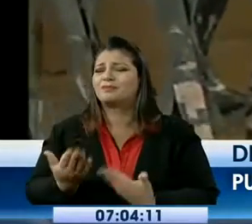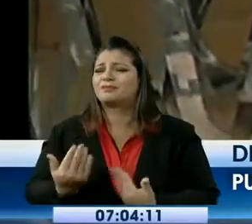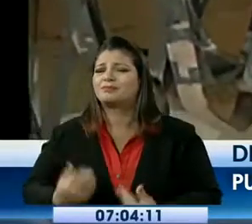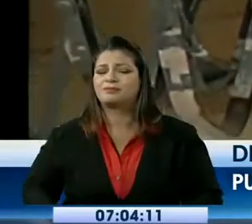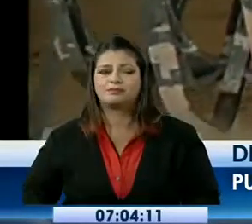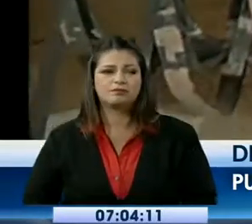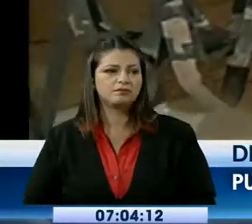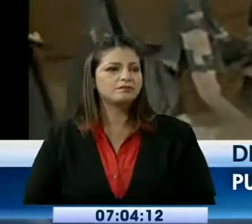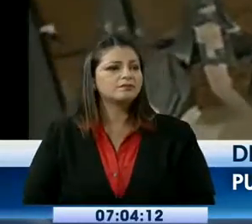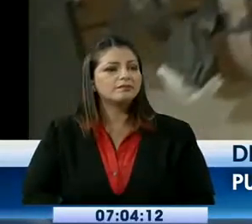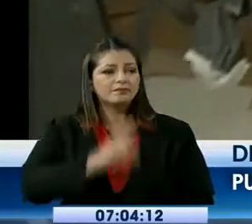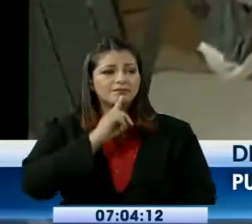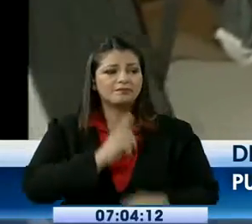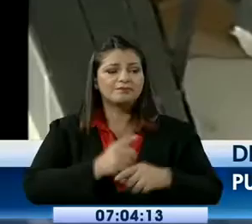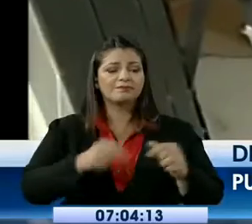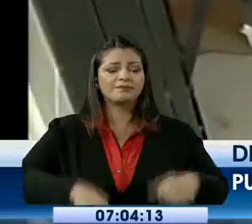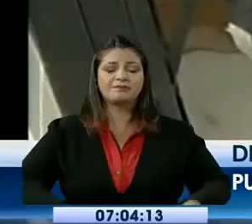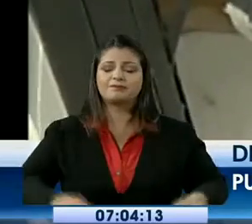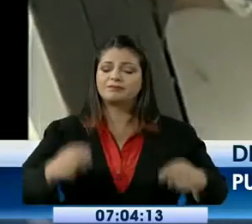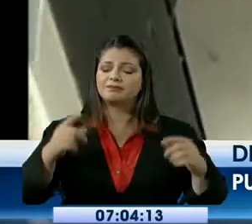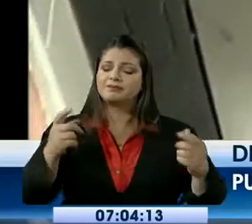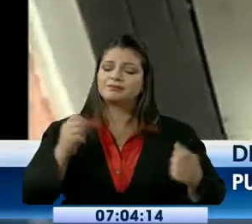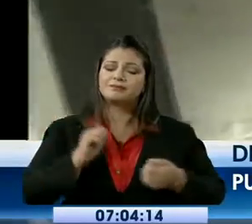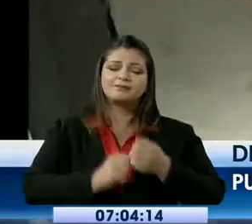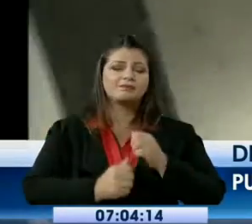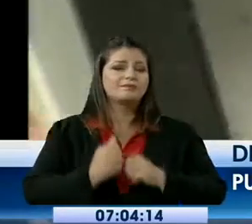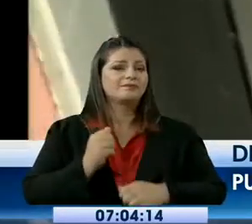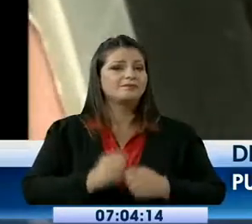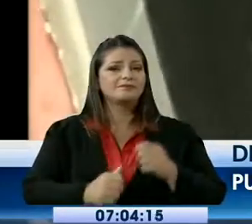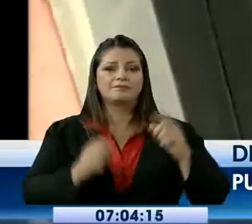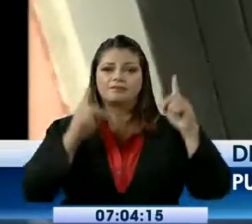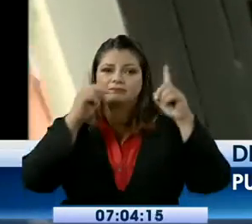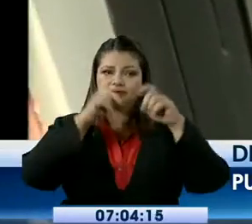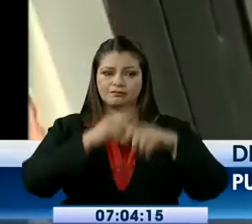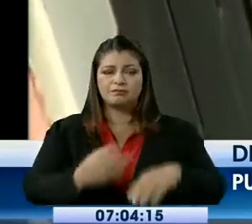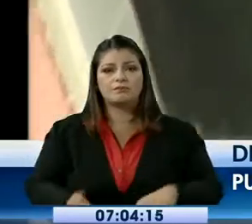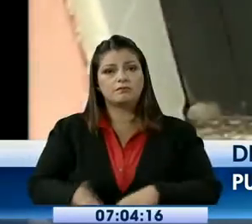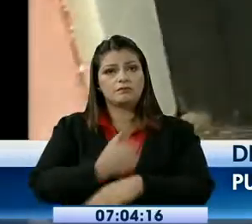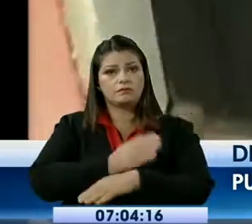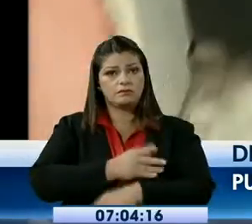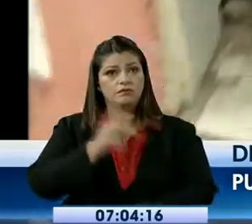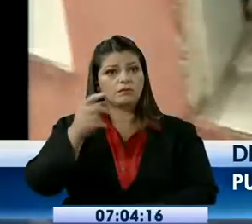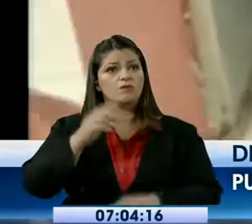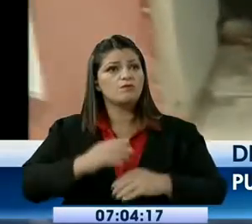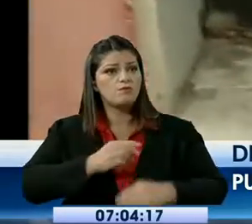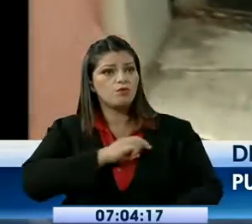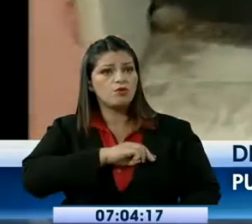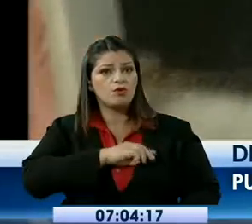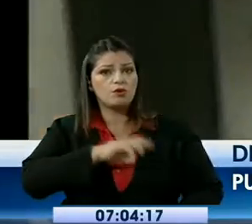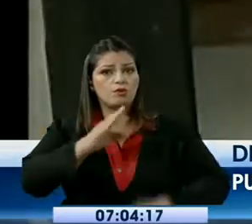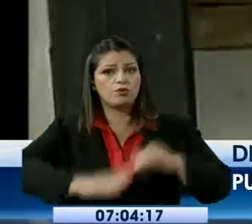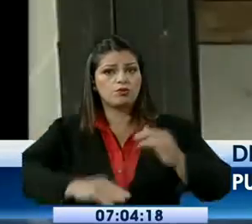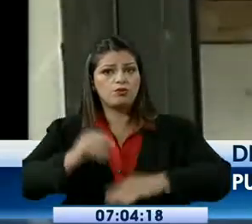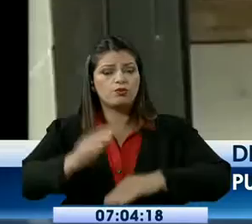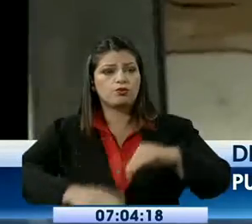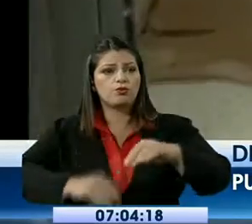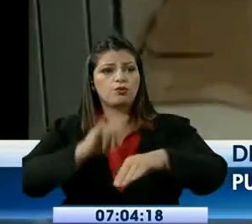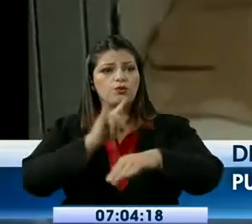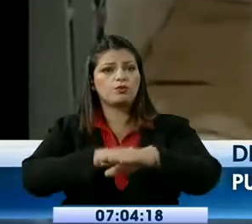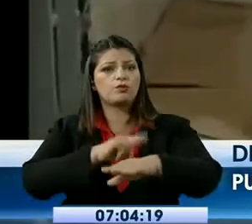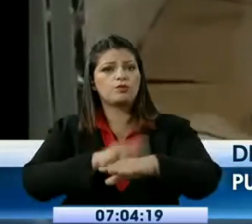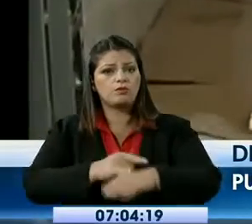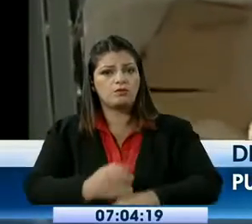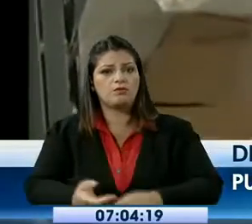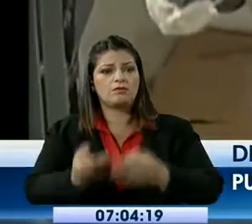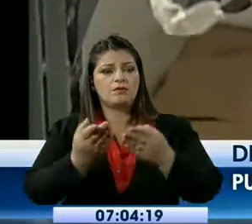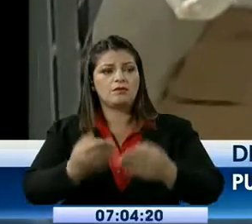problema tremendo. Yo no sé, el municipio dicen que vino a hacer esto, pero mire ahora, nadie dio,